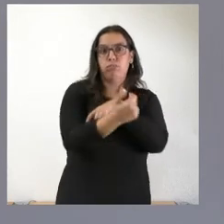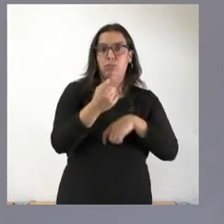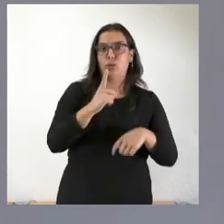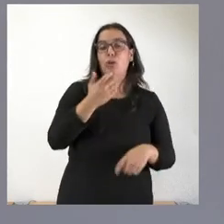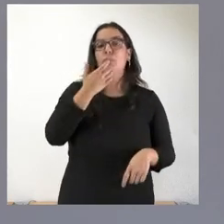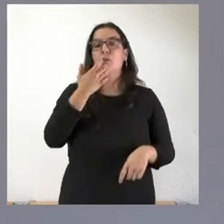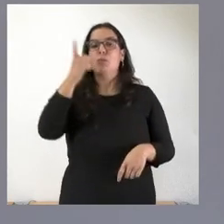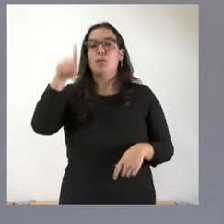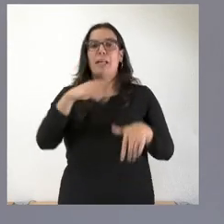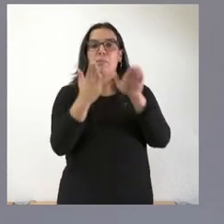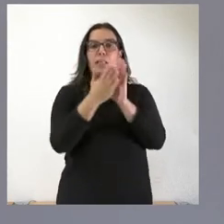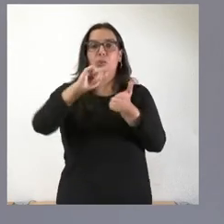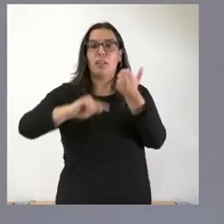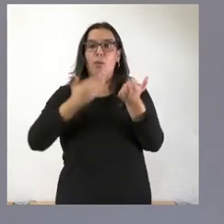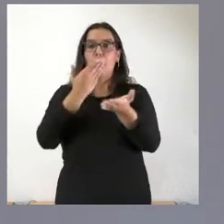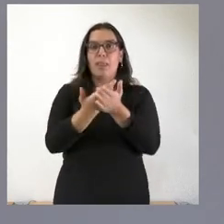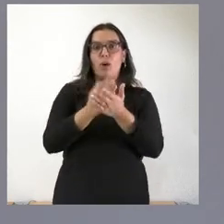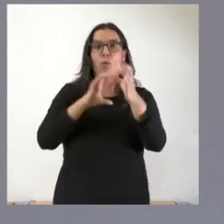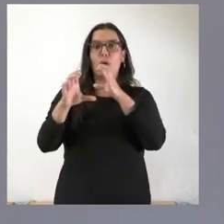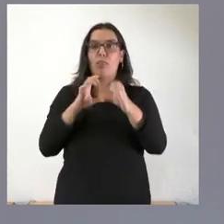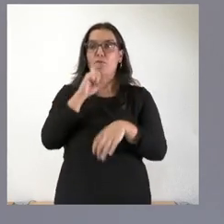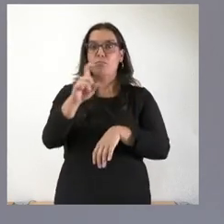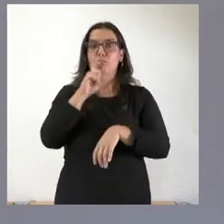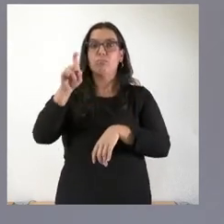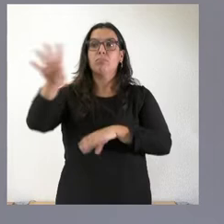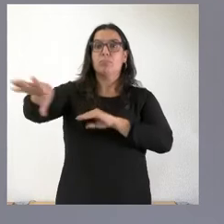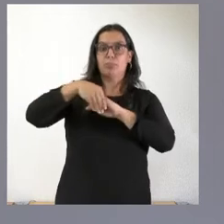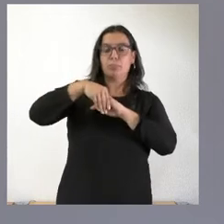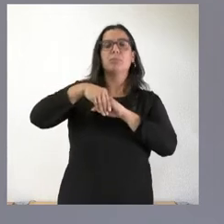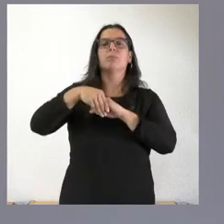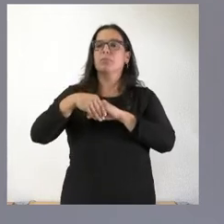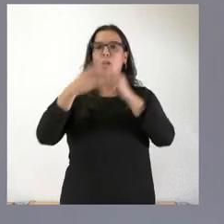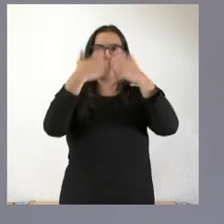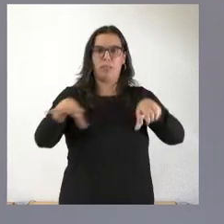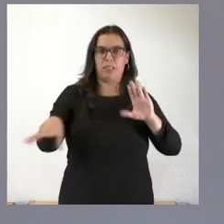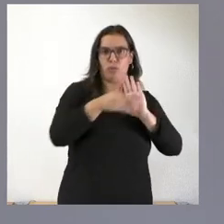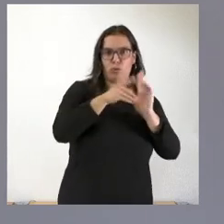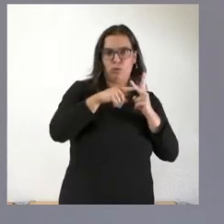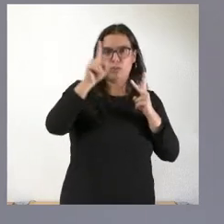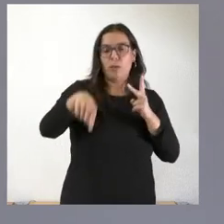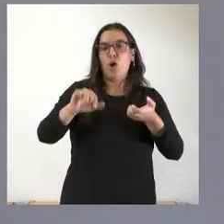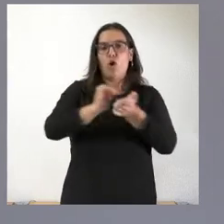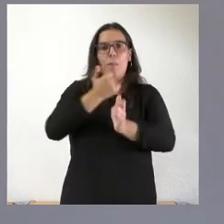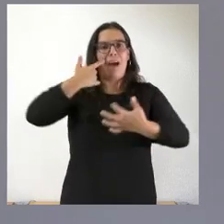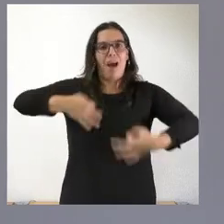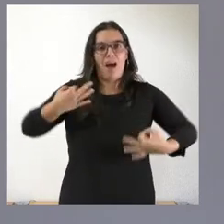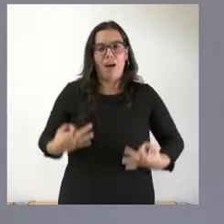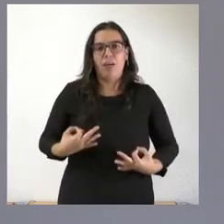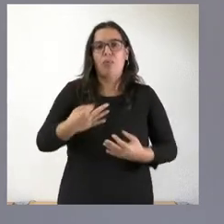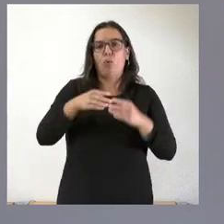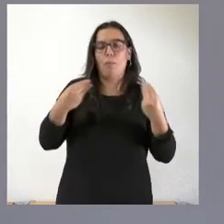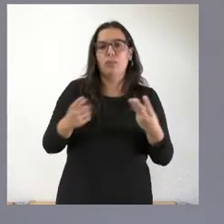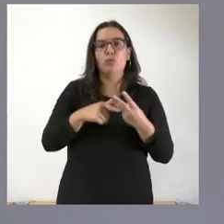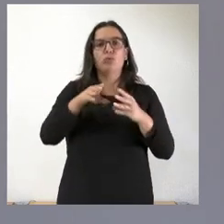de contratación de solicitudes y comunicaciones que puedan presentar los licitadores, las copias auténticas de documentos, los